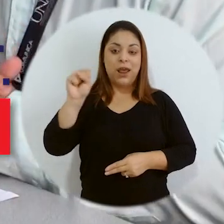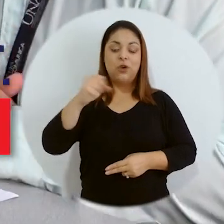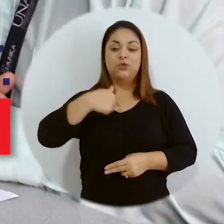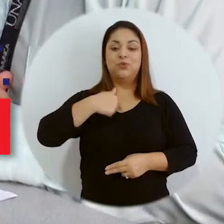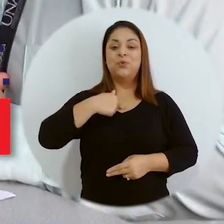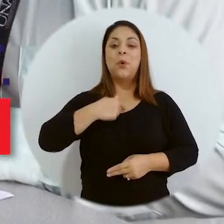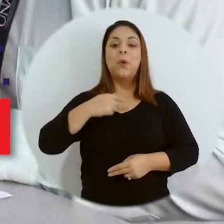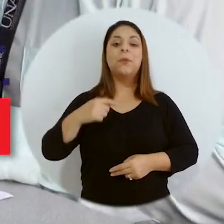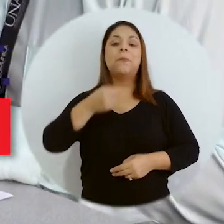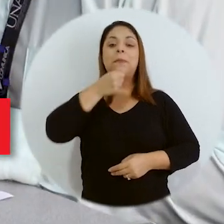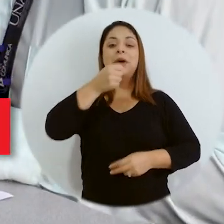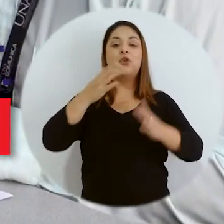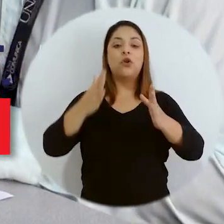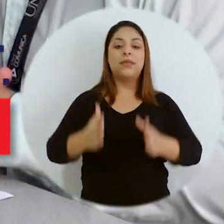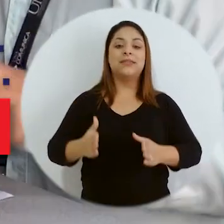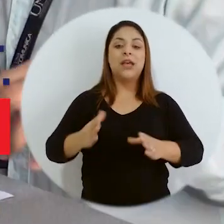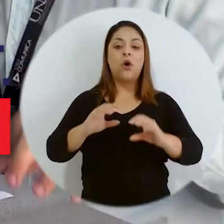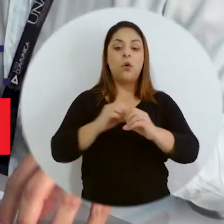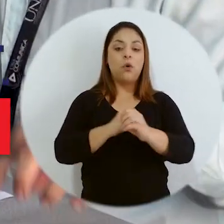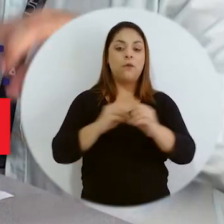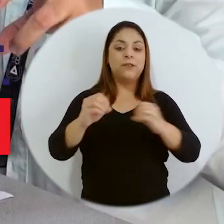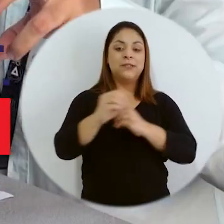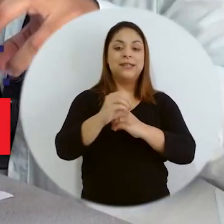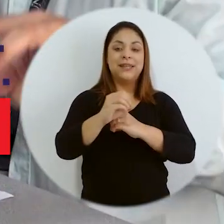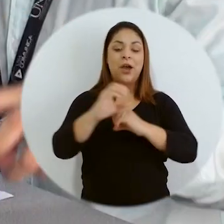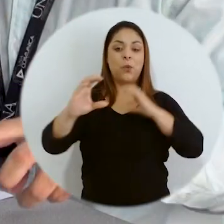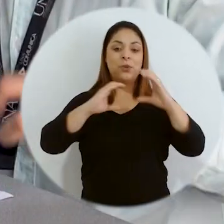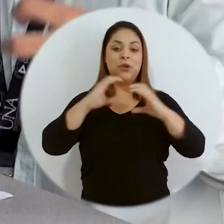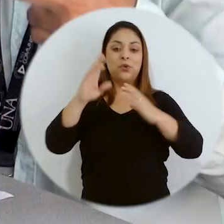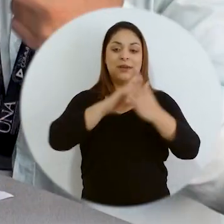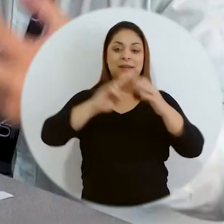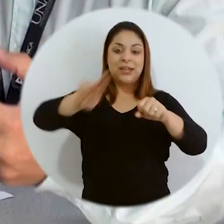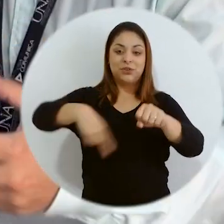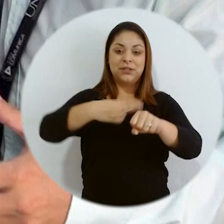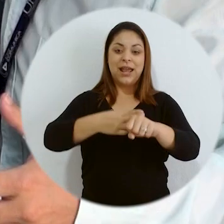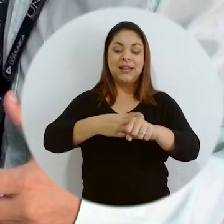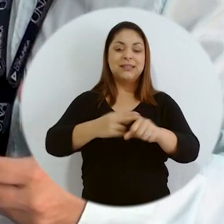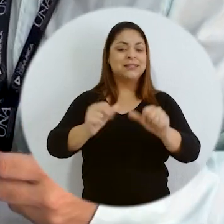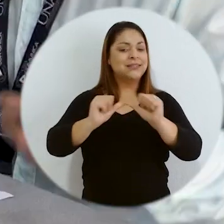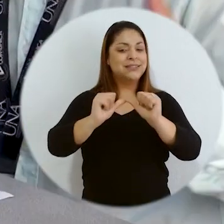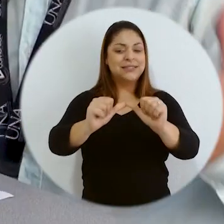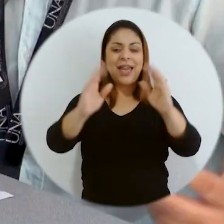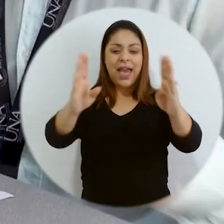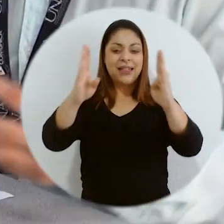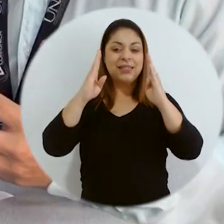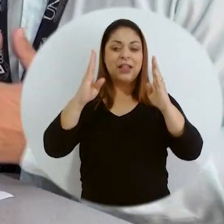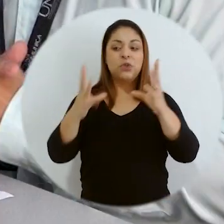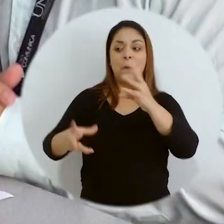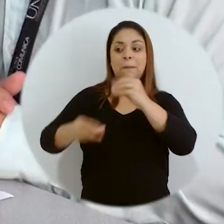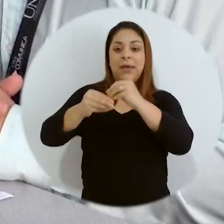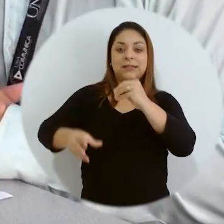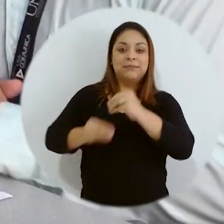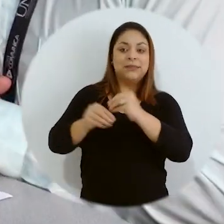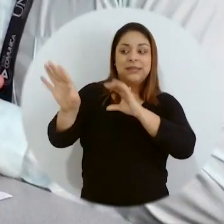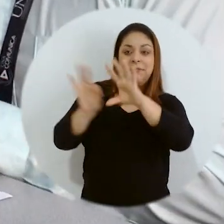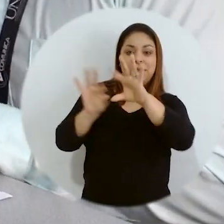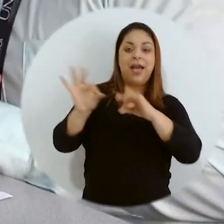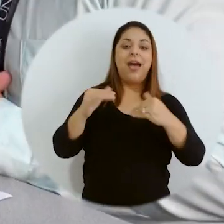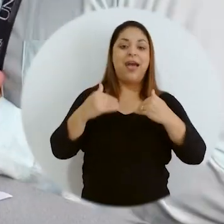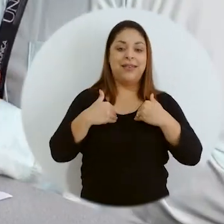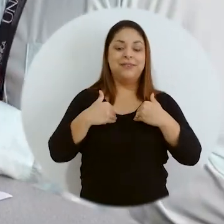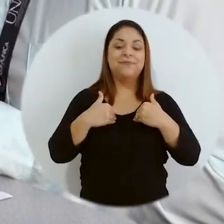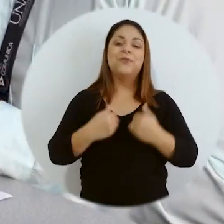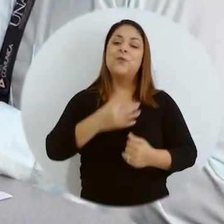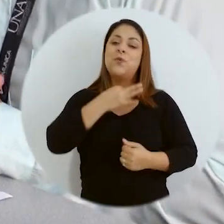la Oficina de Comunicación de la Universidad Nacional. Siga atento a más información, a más historias, a más invitados e invitadas que vamos a tener en